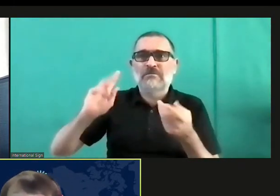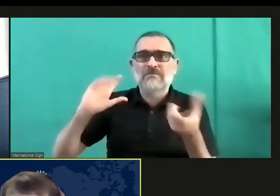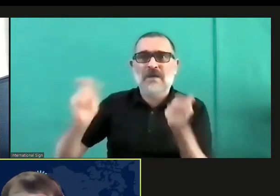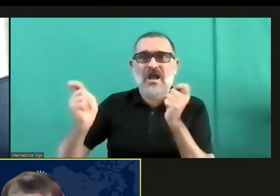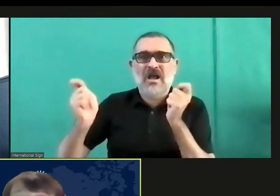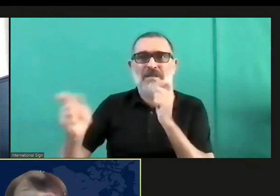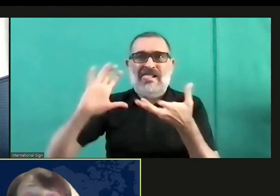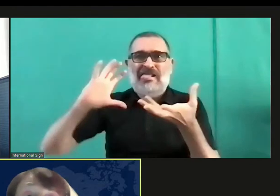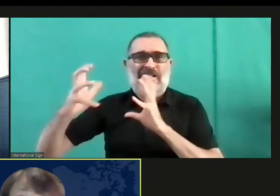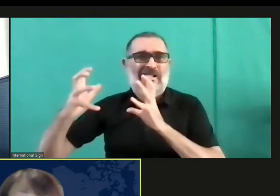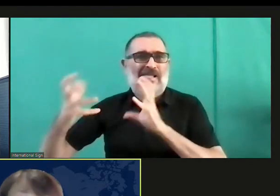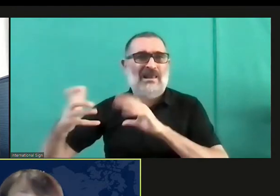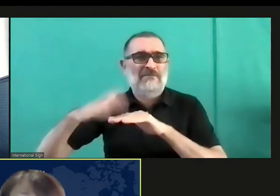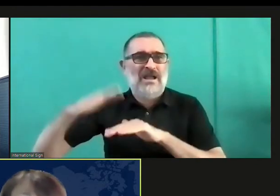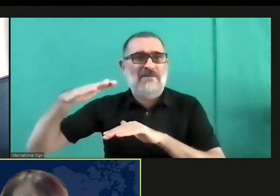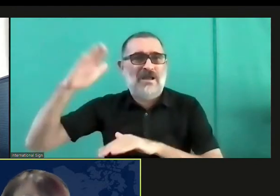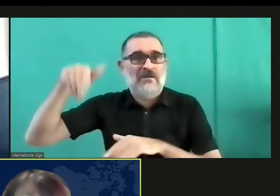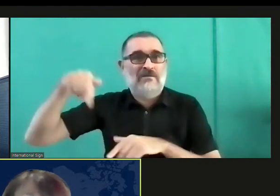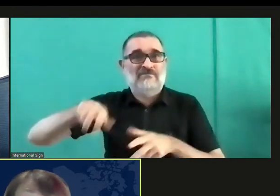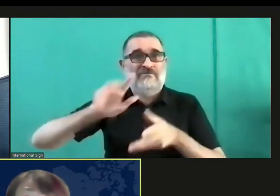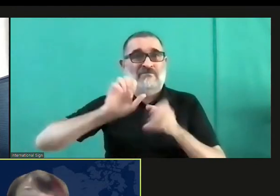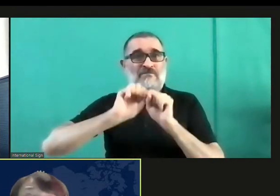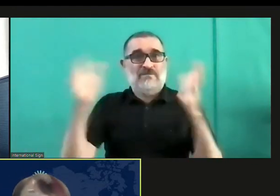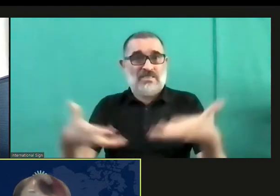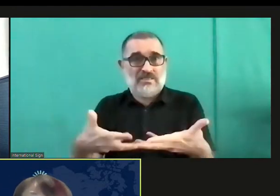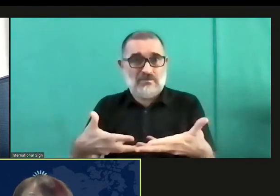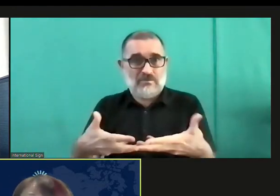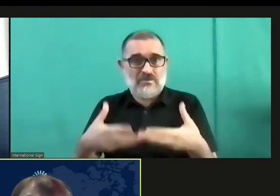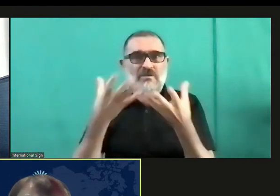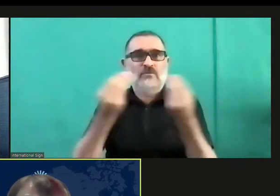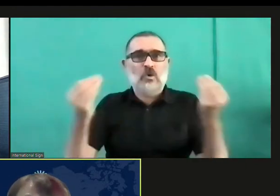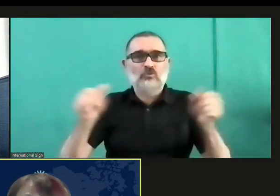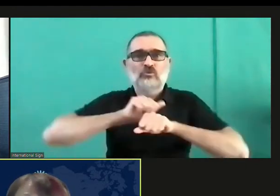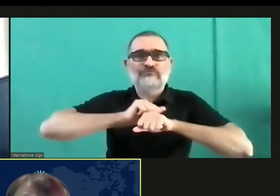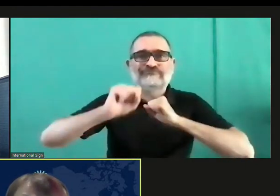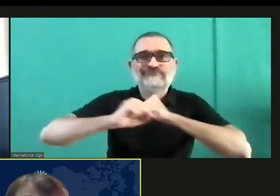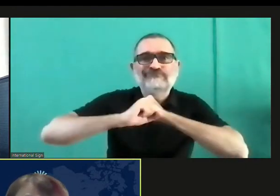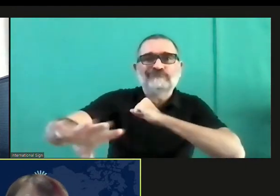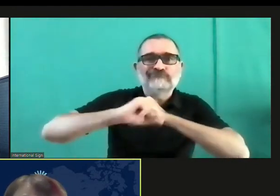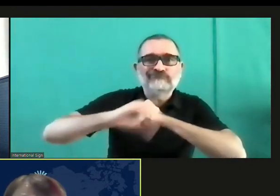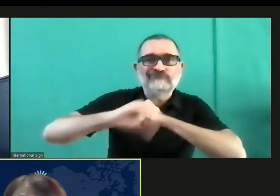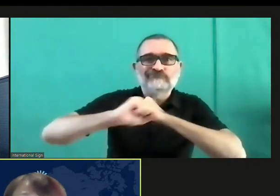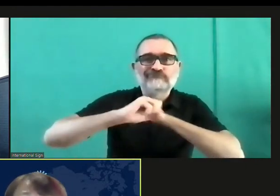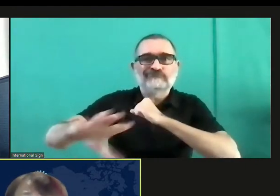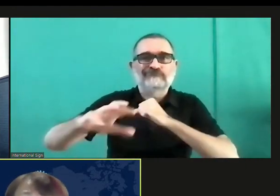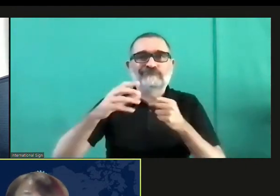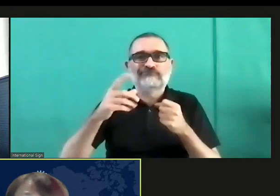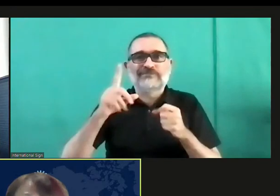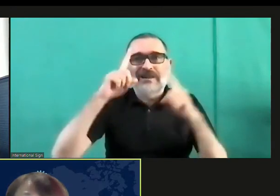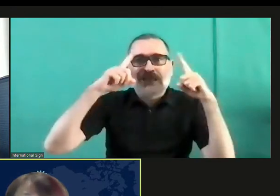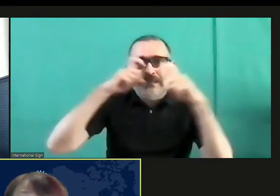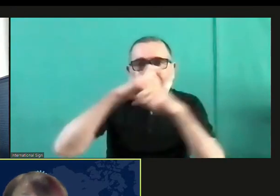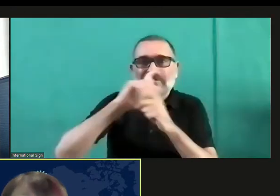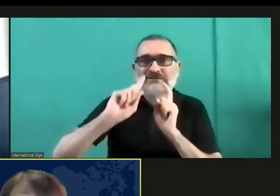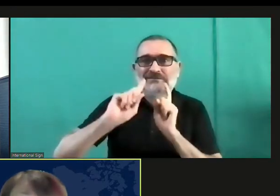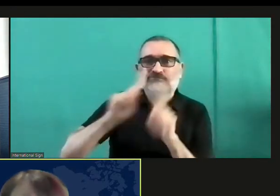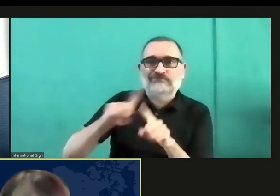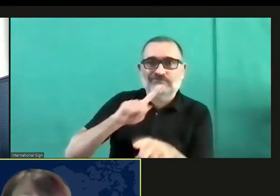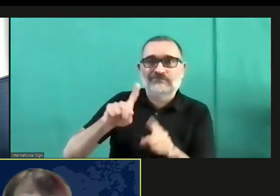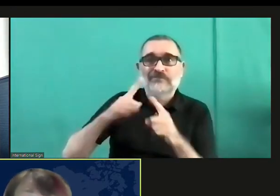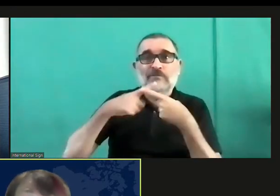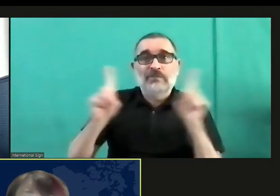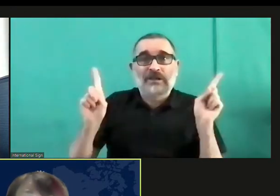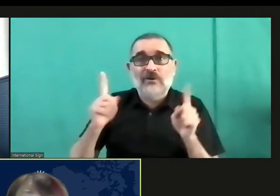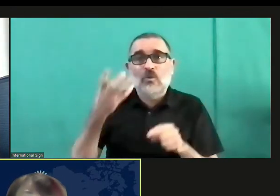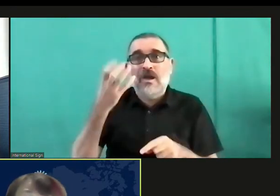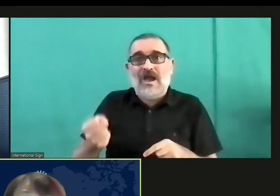mí y no podemos permitir que eso ocurra la en centroamérica es